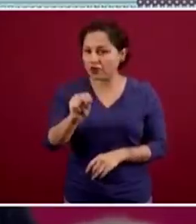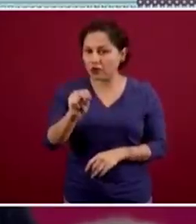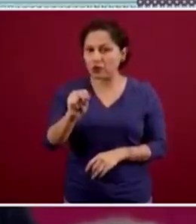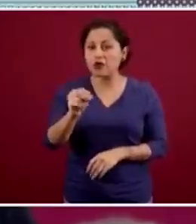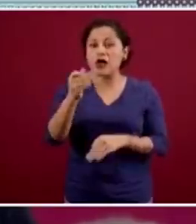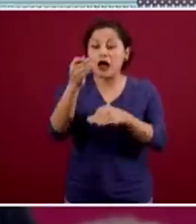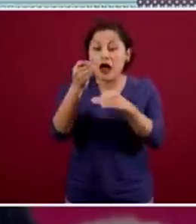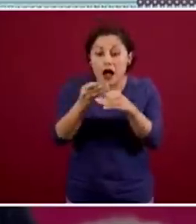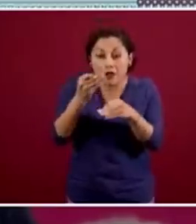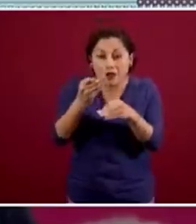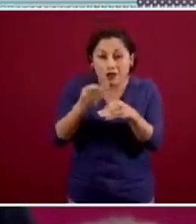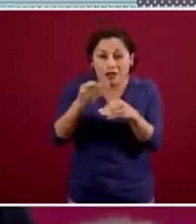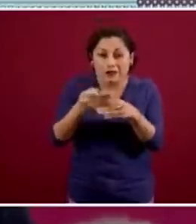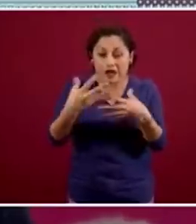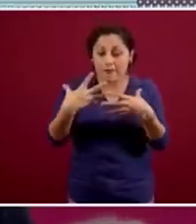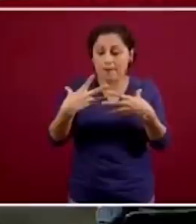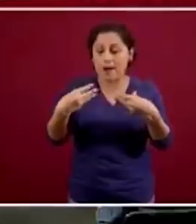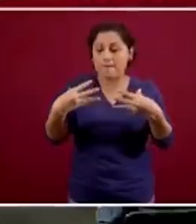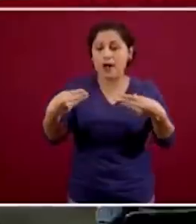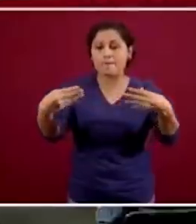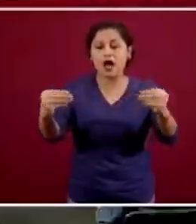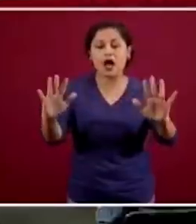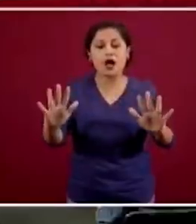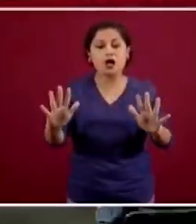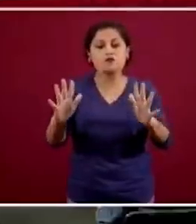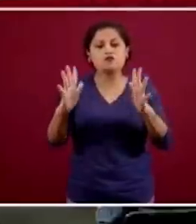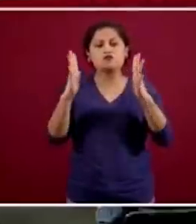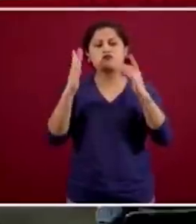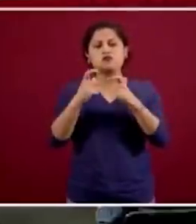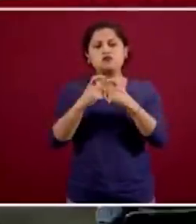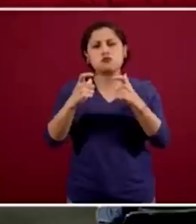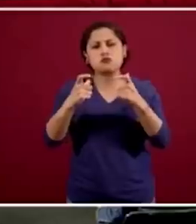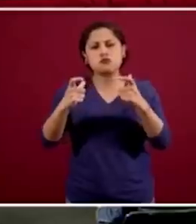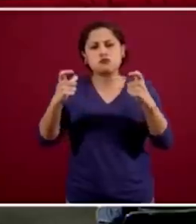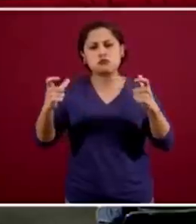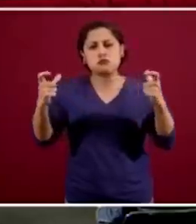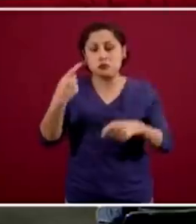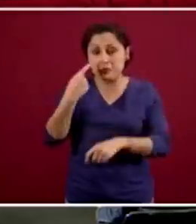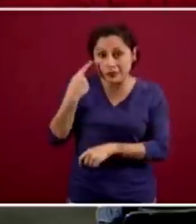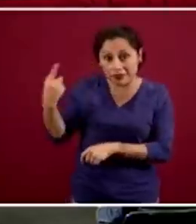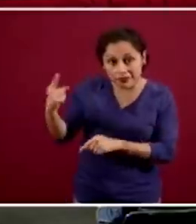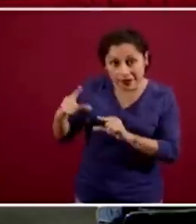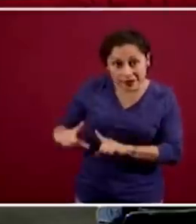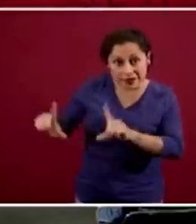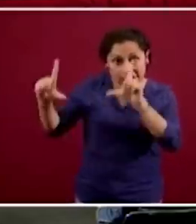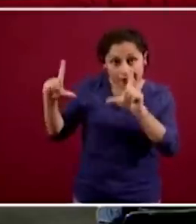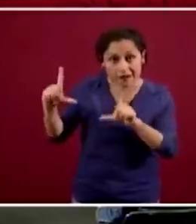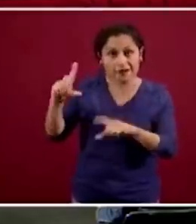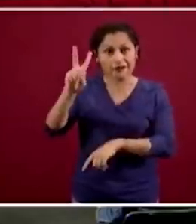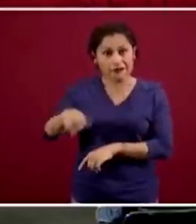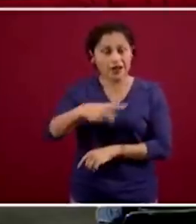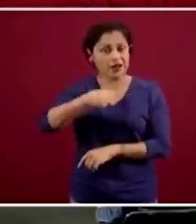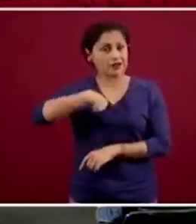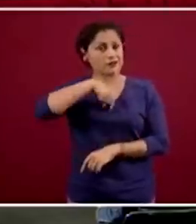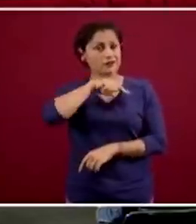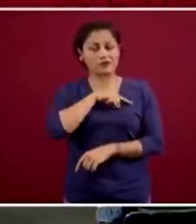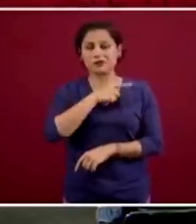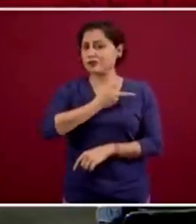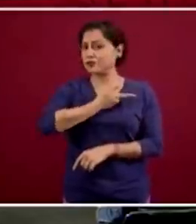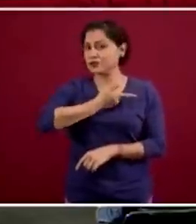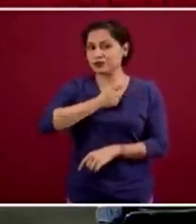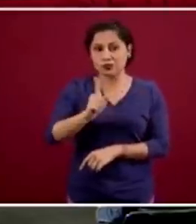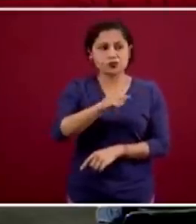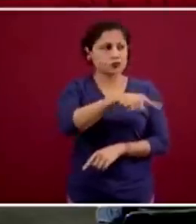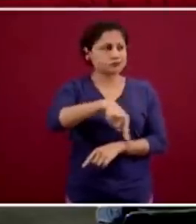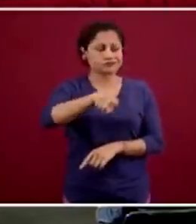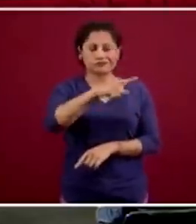justamente en su fase de aceleración como se ve en esta gráfica esto no es algo que nos agrade a nadie a nadie y